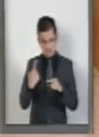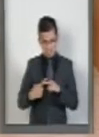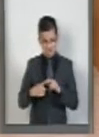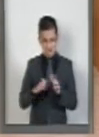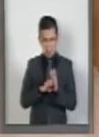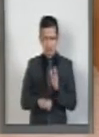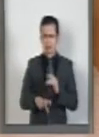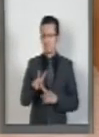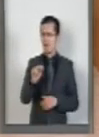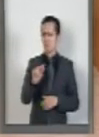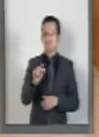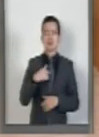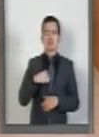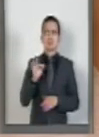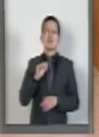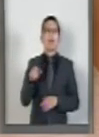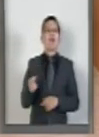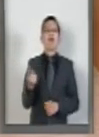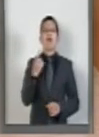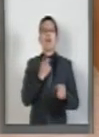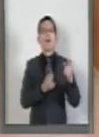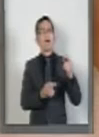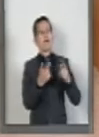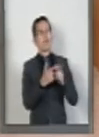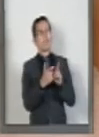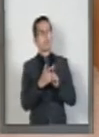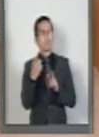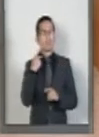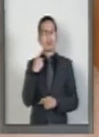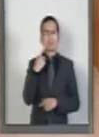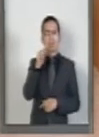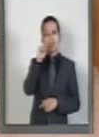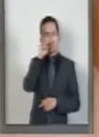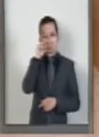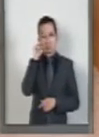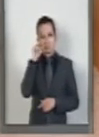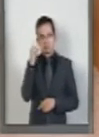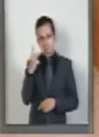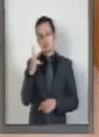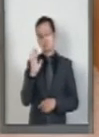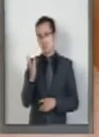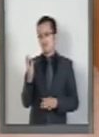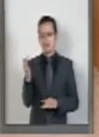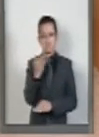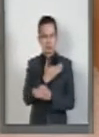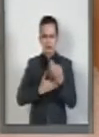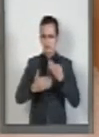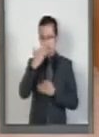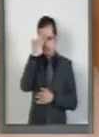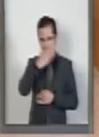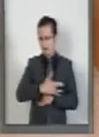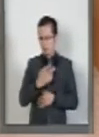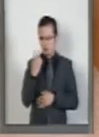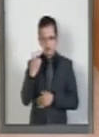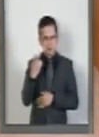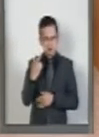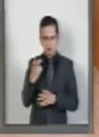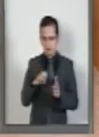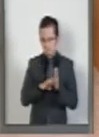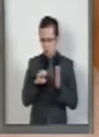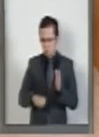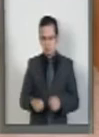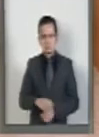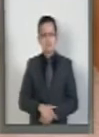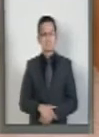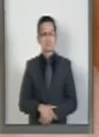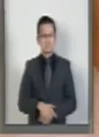no herir susceptibilidades de los grupos parlamentarios, pero todos conocemos esos ejemplos. Yo incluso en